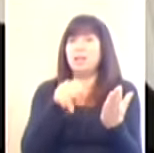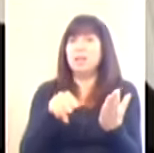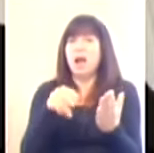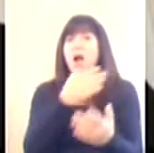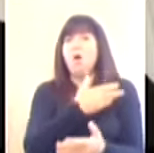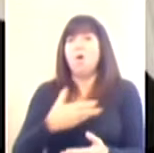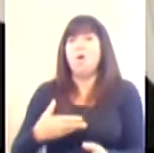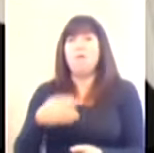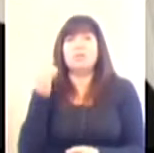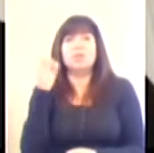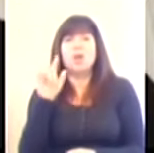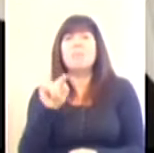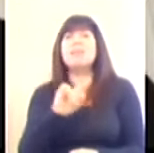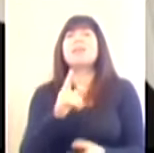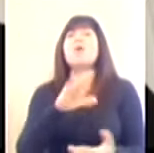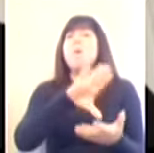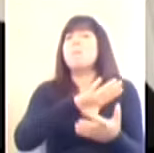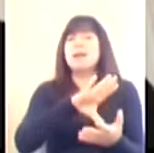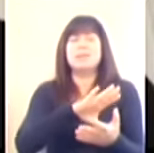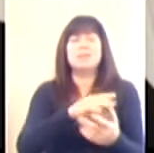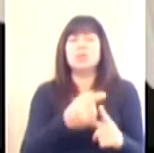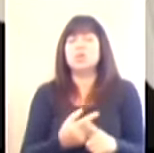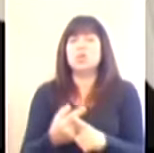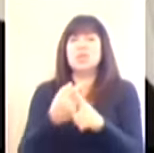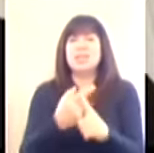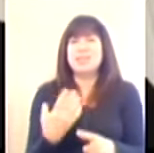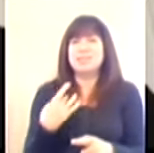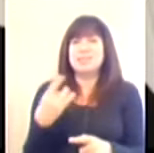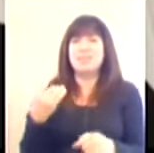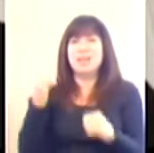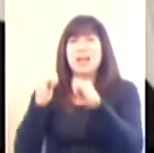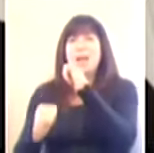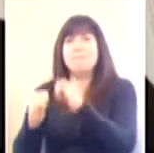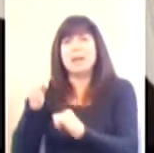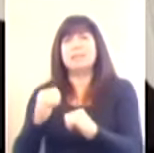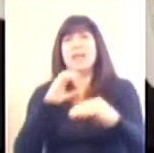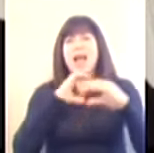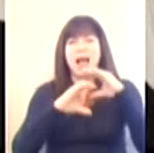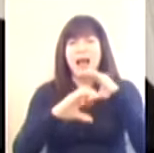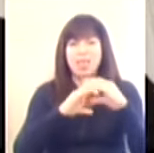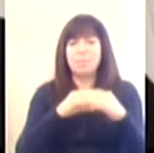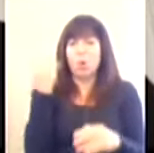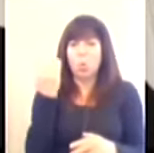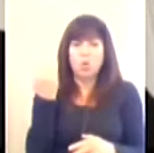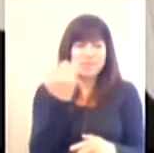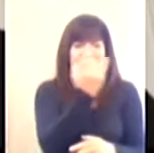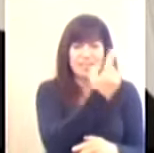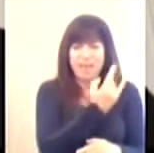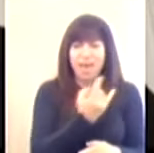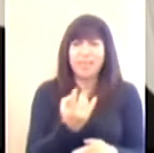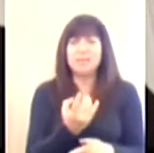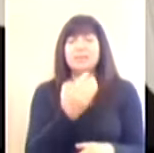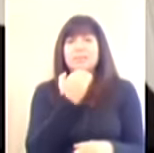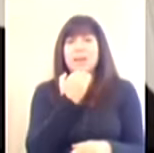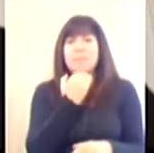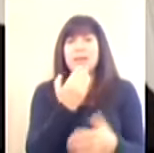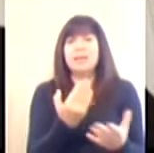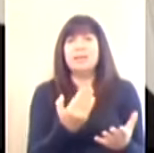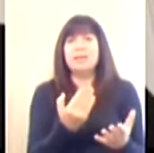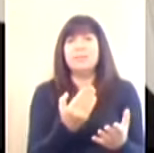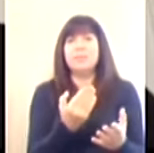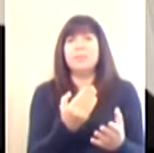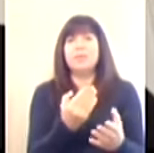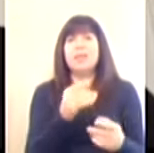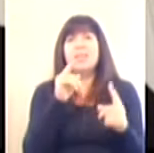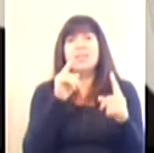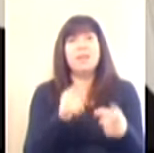país, del gobierno, de la sociedad civil, de las empresas, de los académicos, de las ONG, de las comunidades locales. Y yo creo que todos